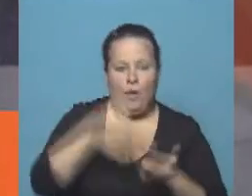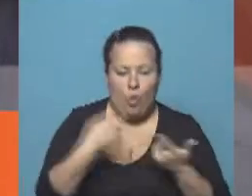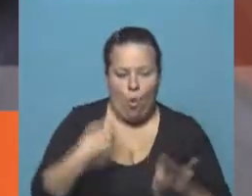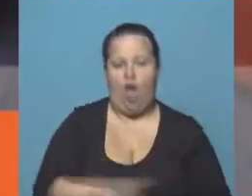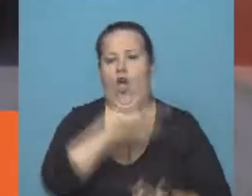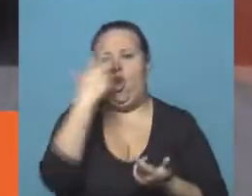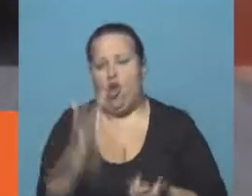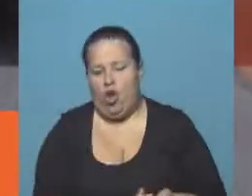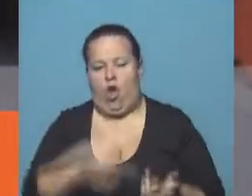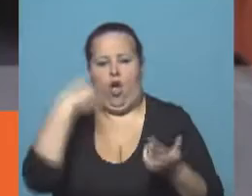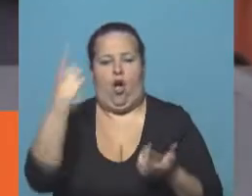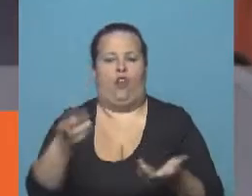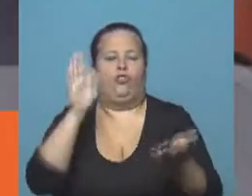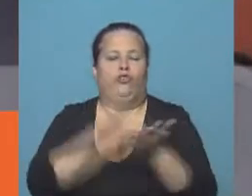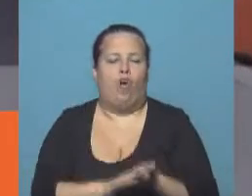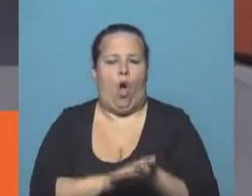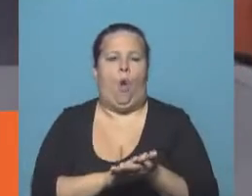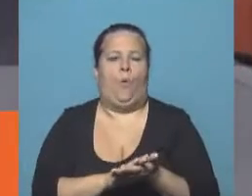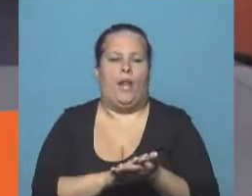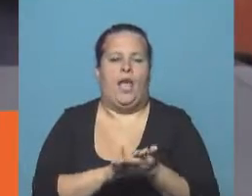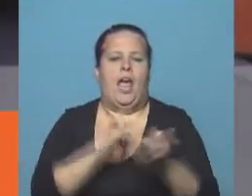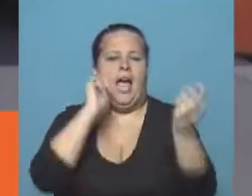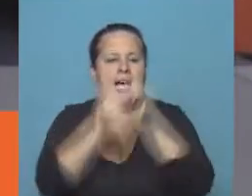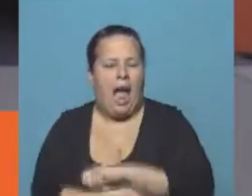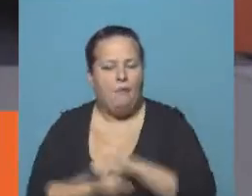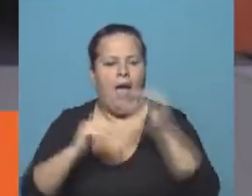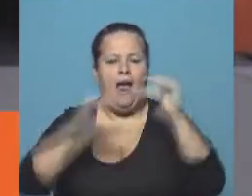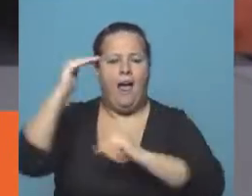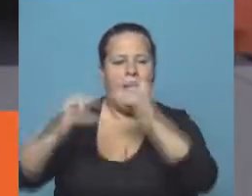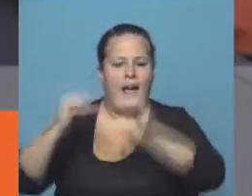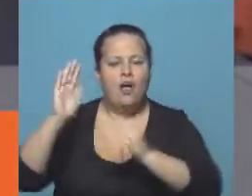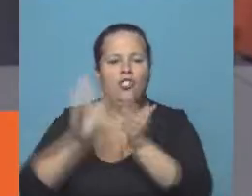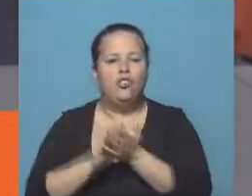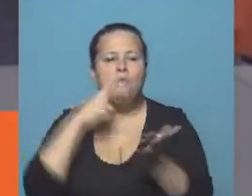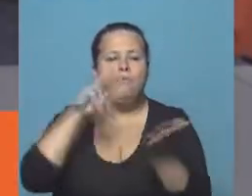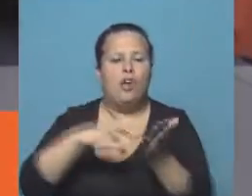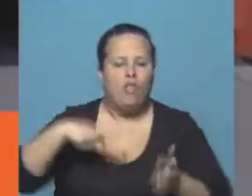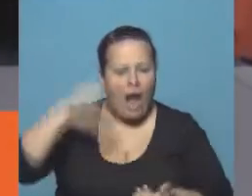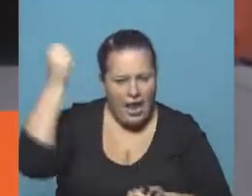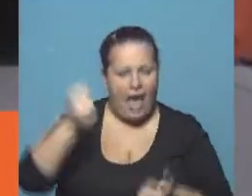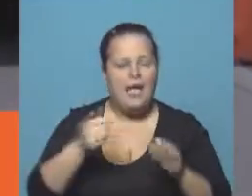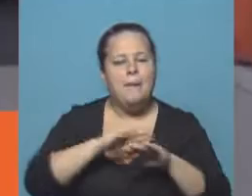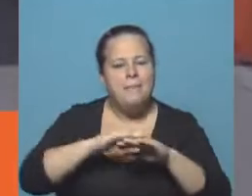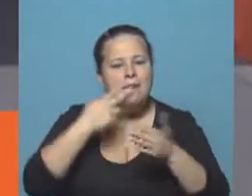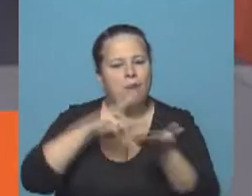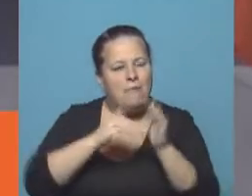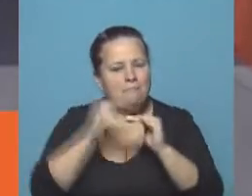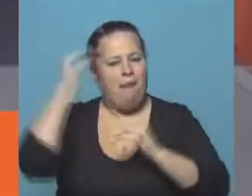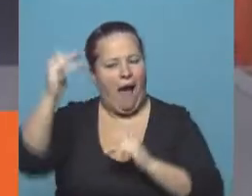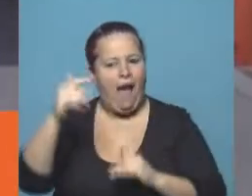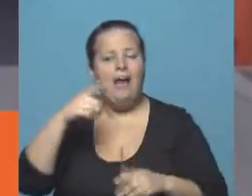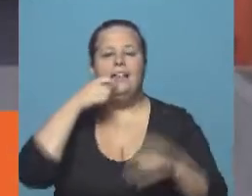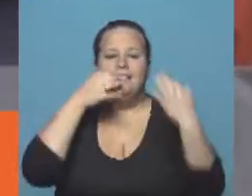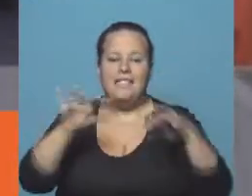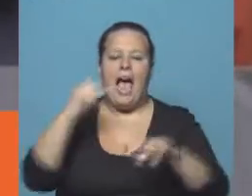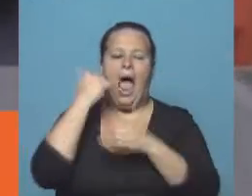jubilados, dice que no al tema de modificar las escalas del impuesto a las ganancias, subir el mínimo imponible y exceptuar